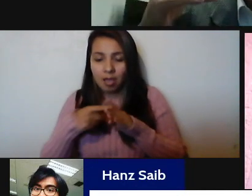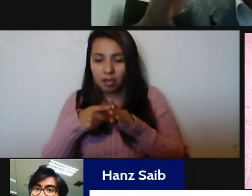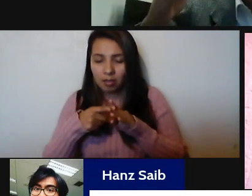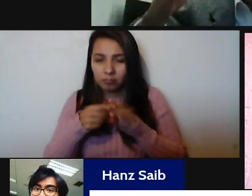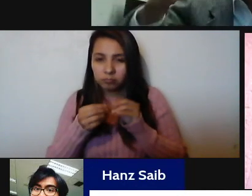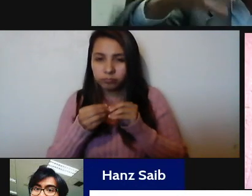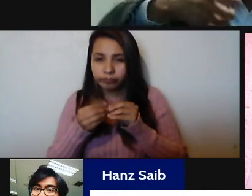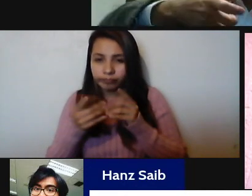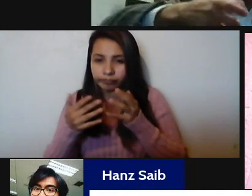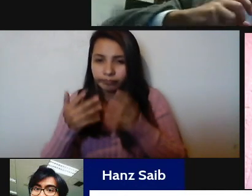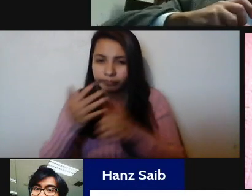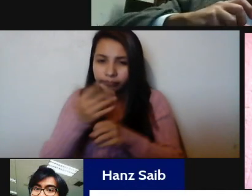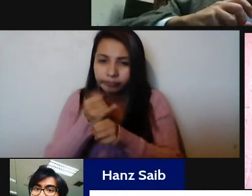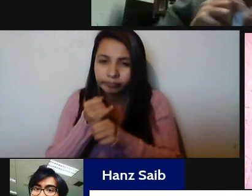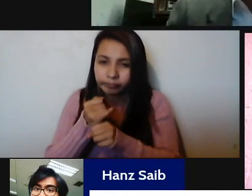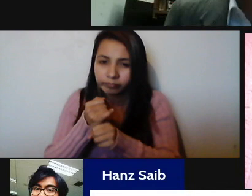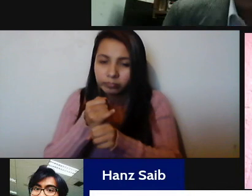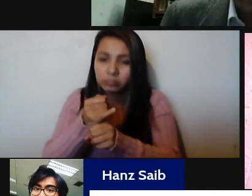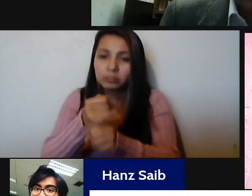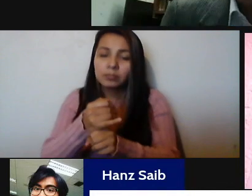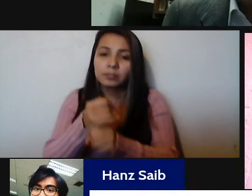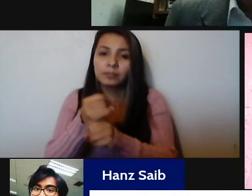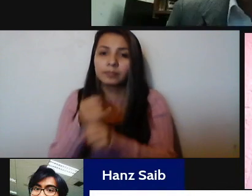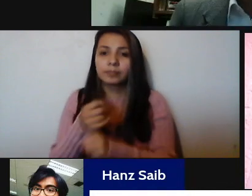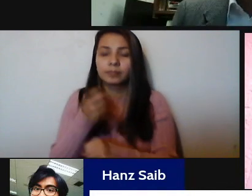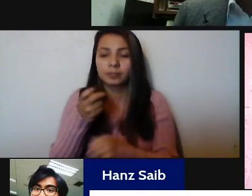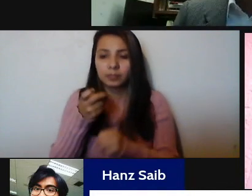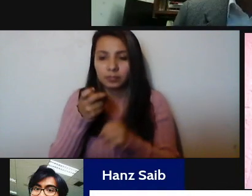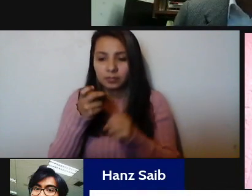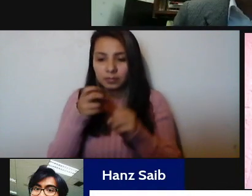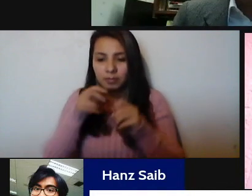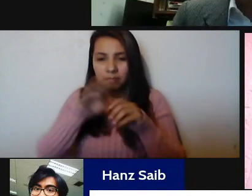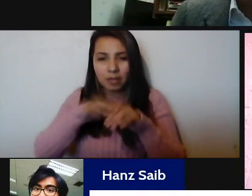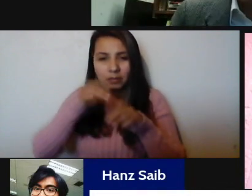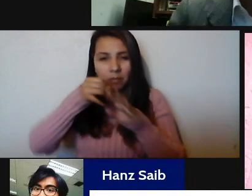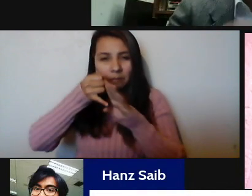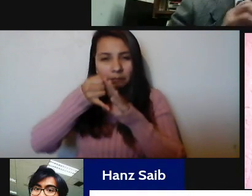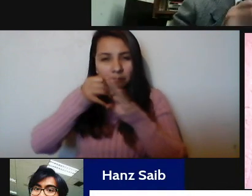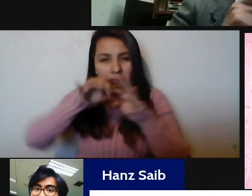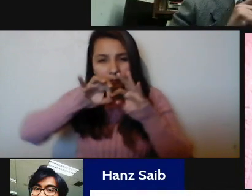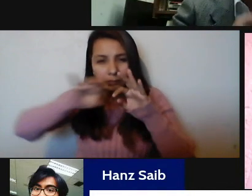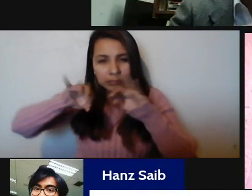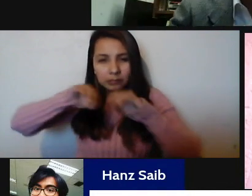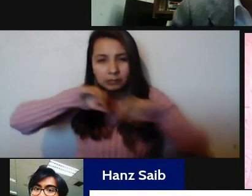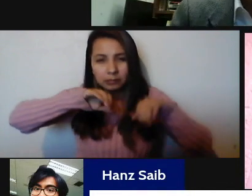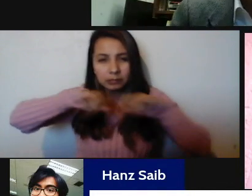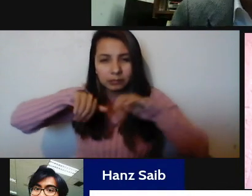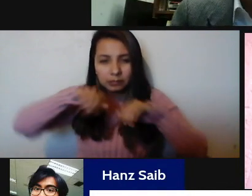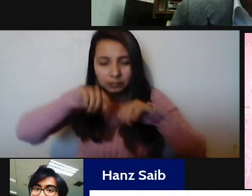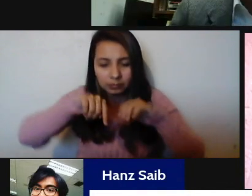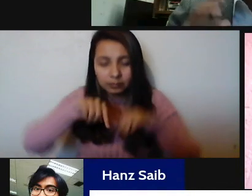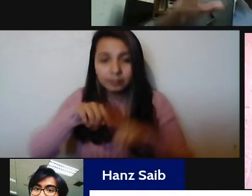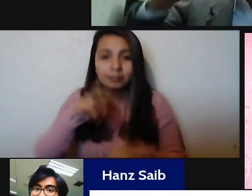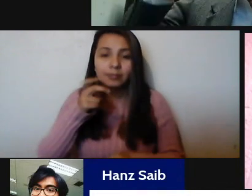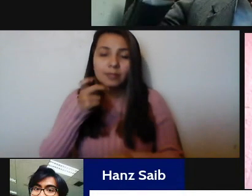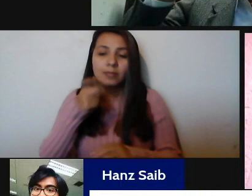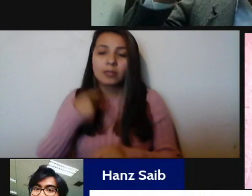está compuesta y deshebrarla, ¿no? La etimología de ciencia justamente tiene que ver con